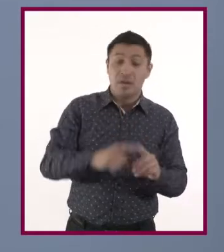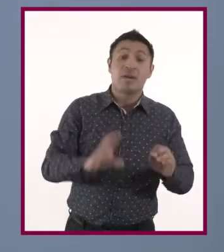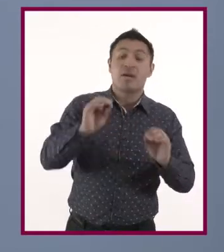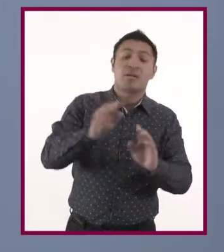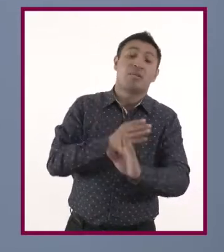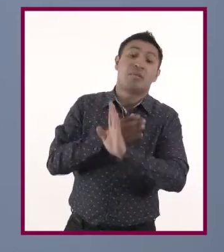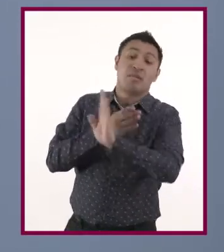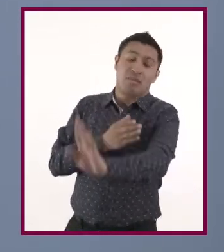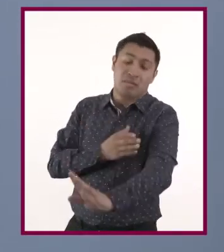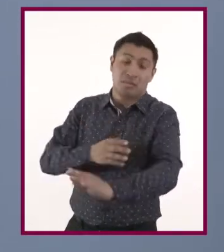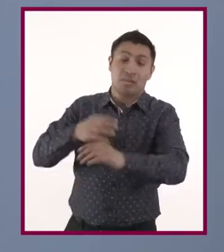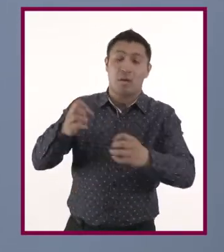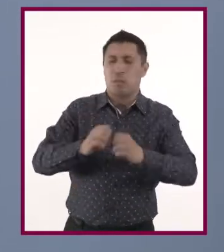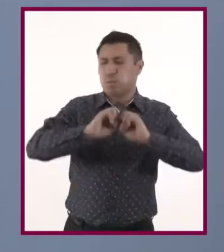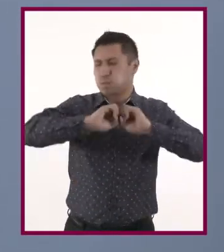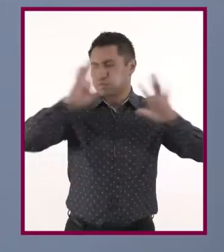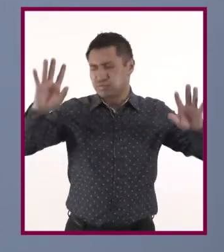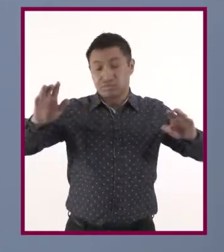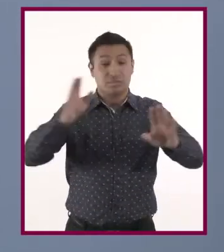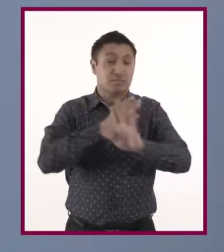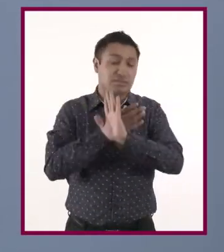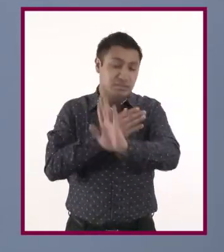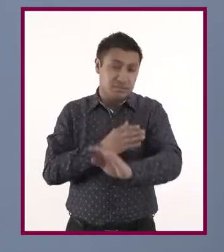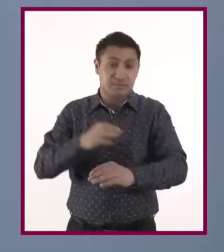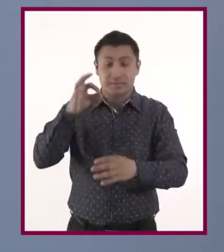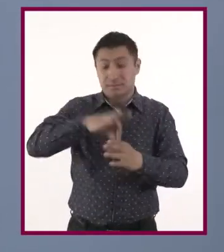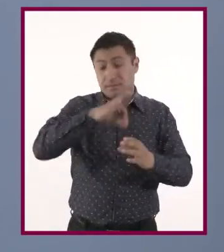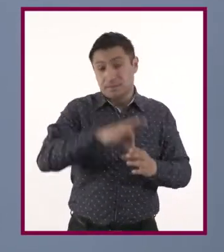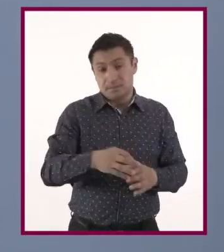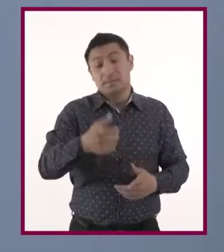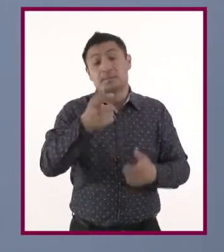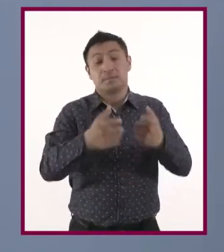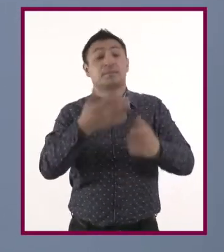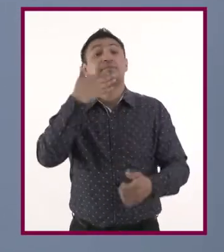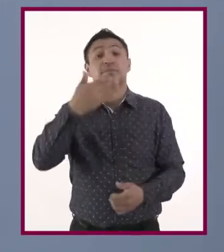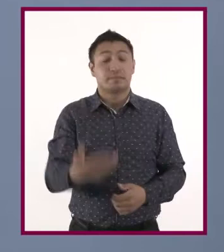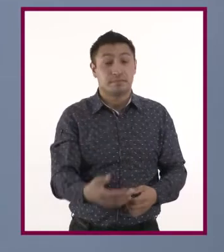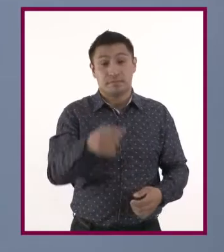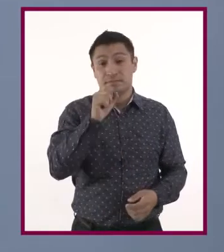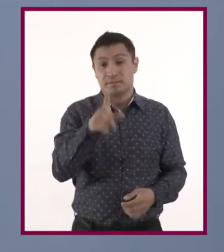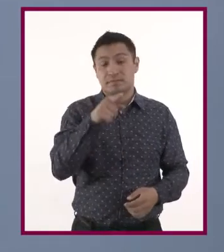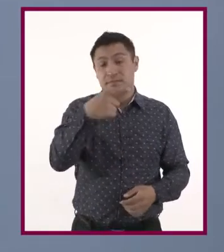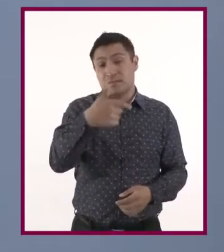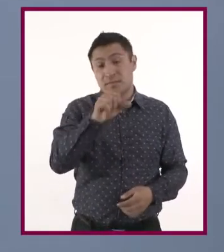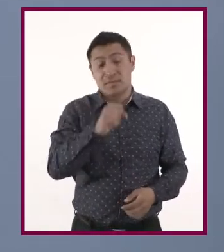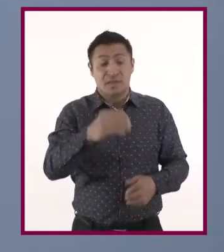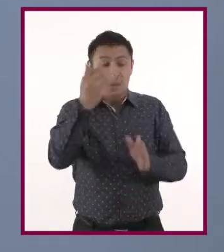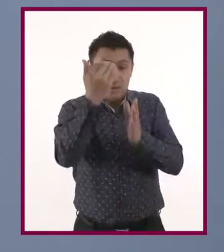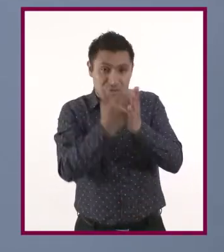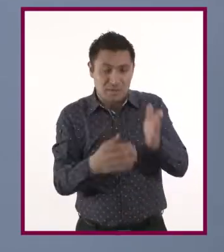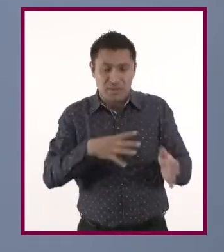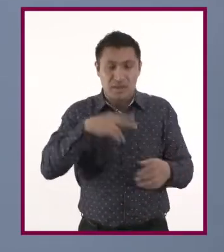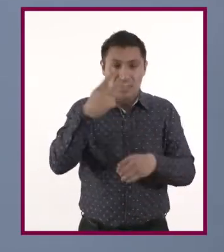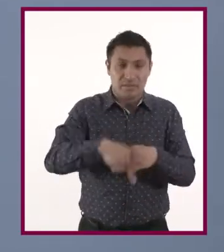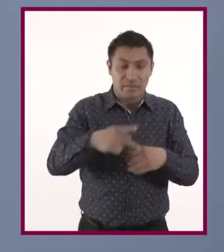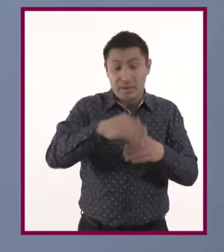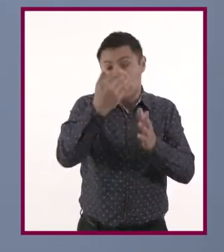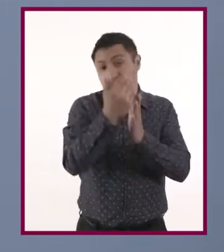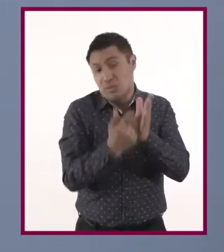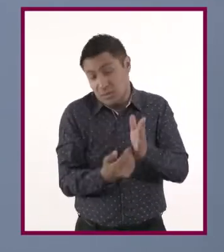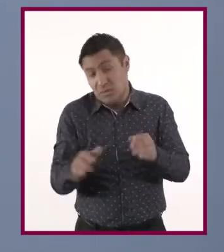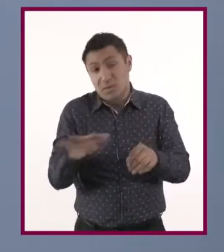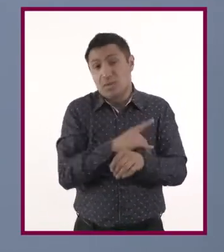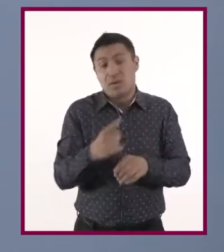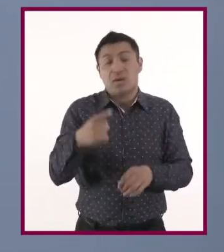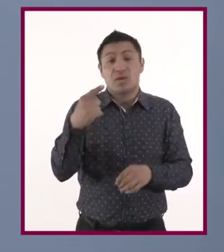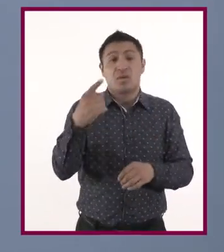de explosiones. Además del ahorro económico que significa, si tu consumo de gas baja, hay menos riesgo de accidentes por el solo hecho